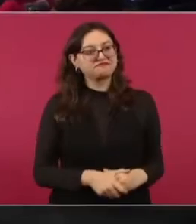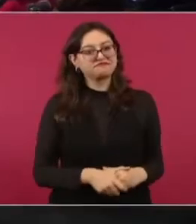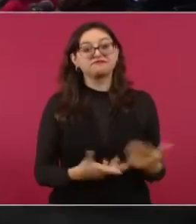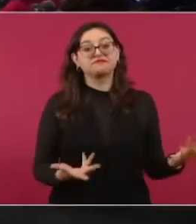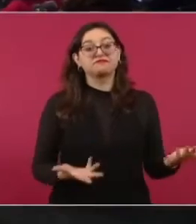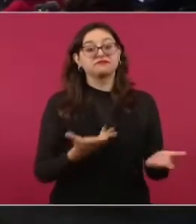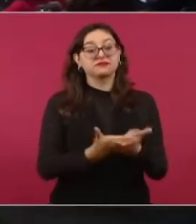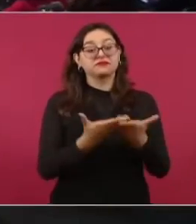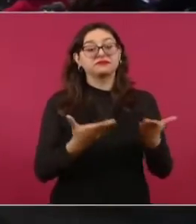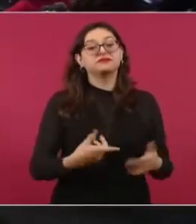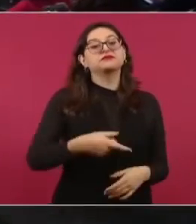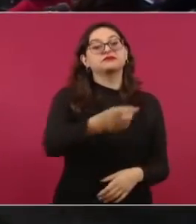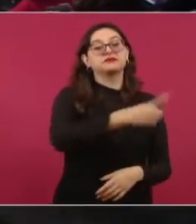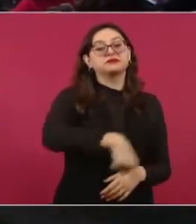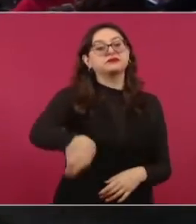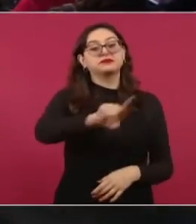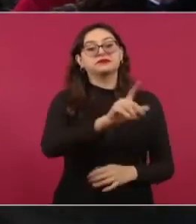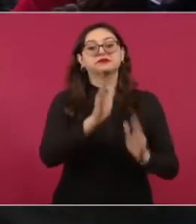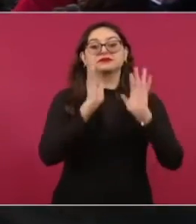controversia constitucional